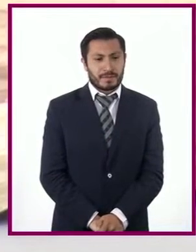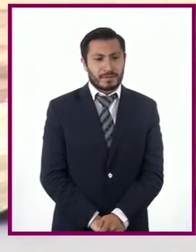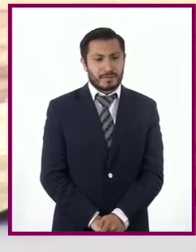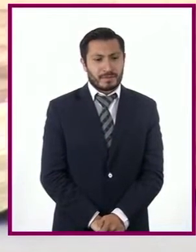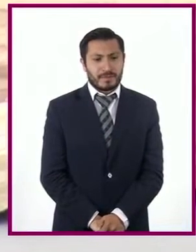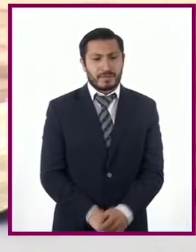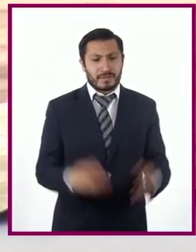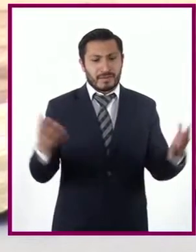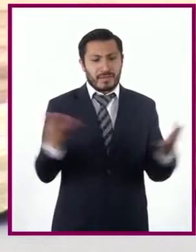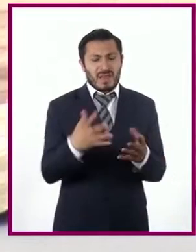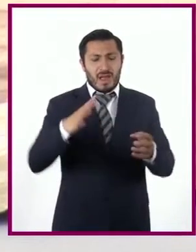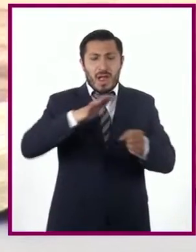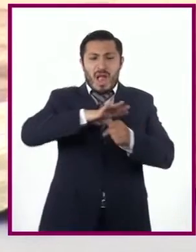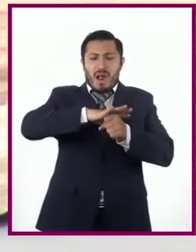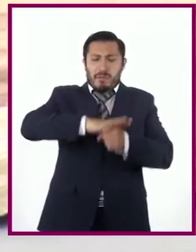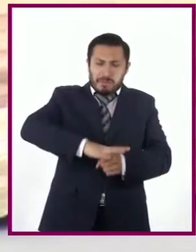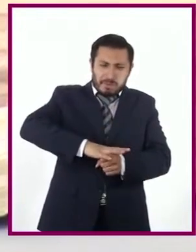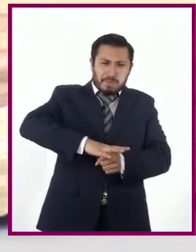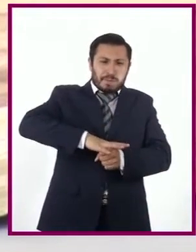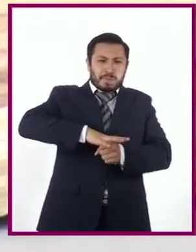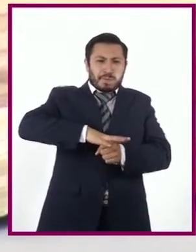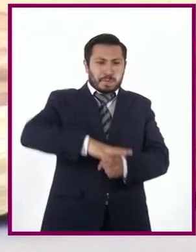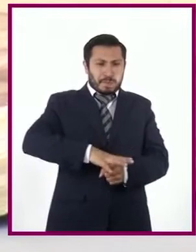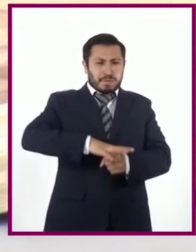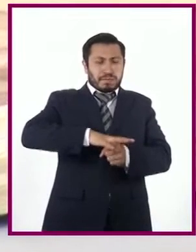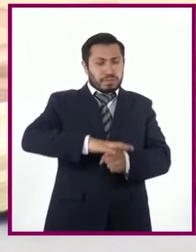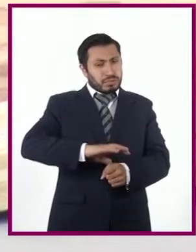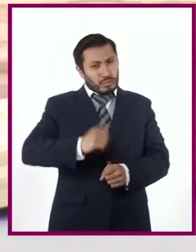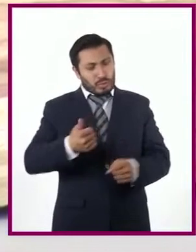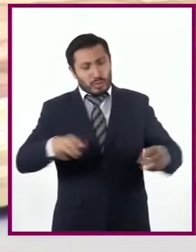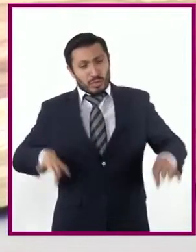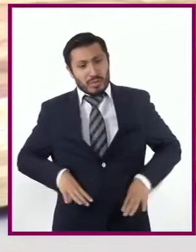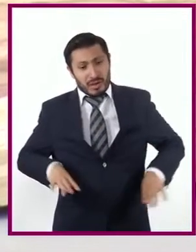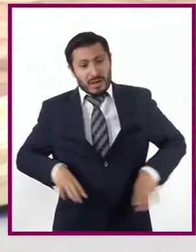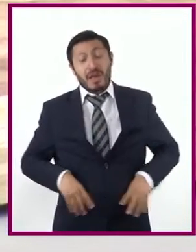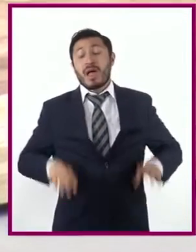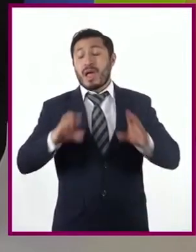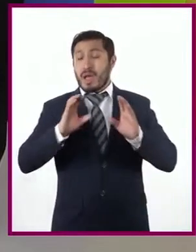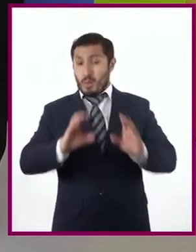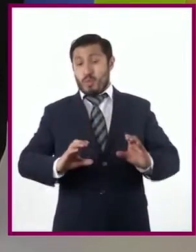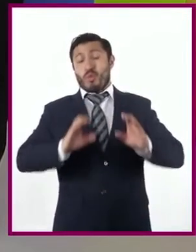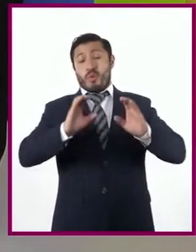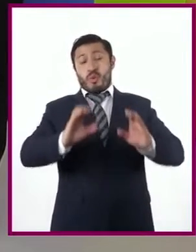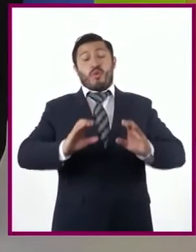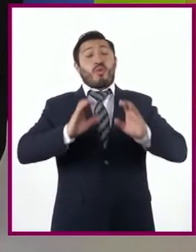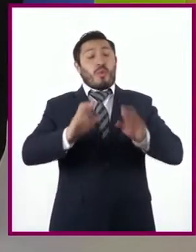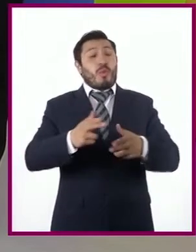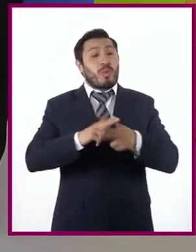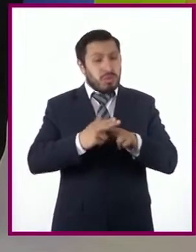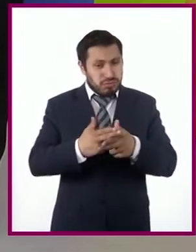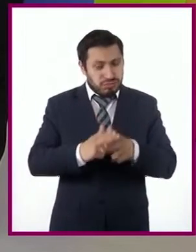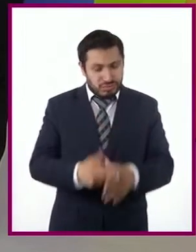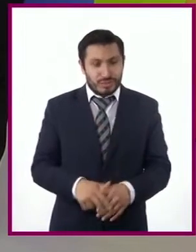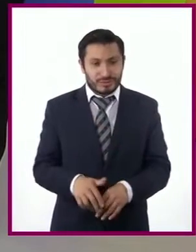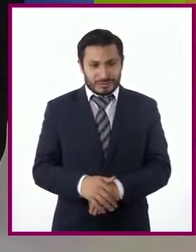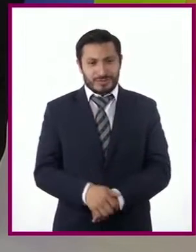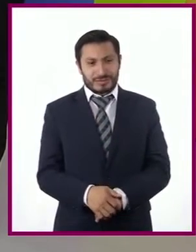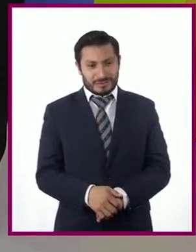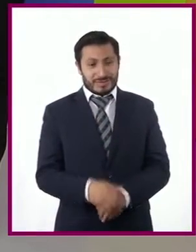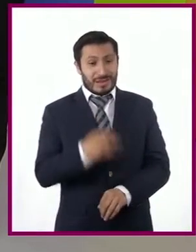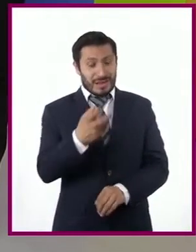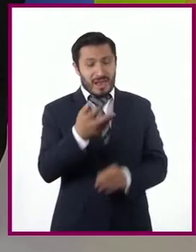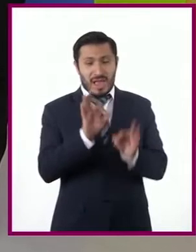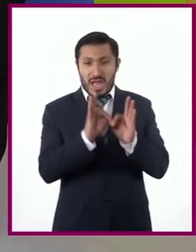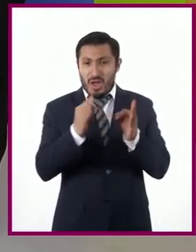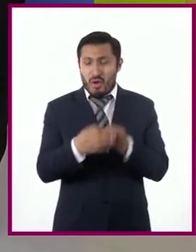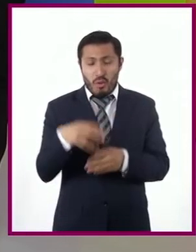hicieron que la presión y otros factores del lugar donde está preservaran los huesos por todo ese tiempo. A este